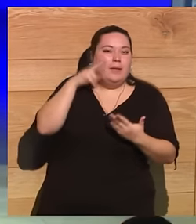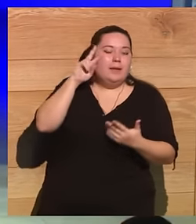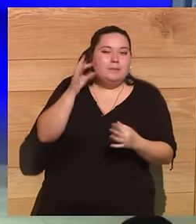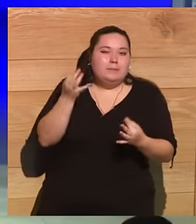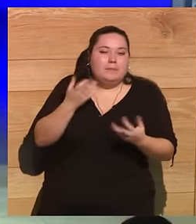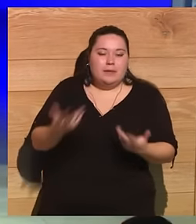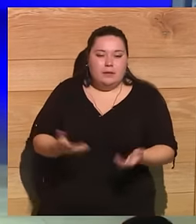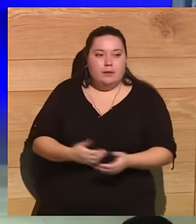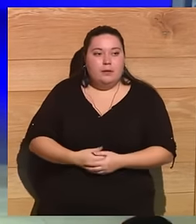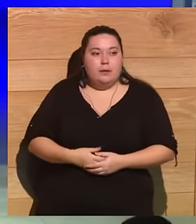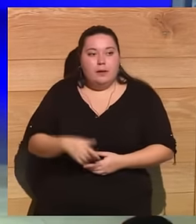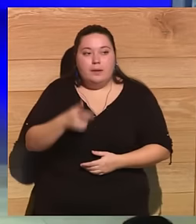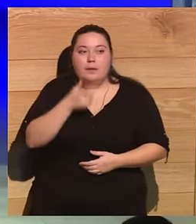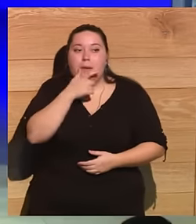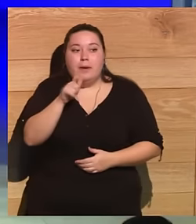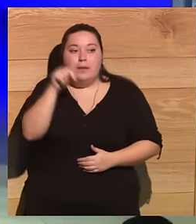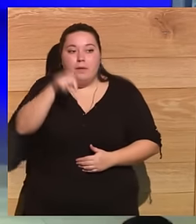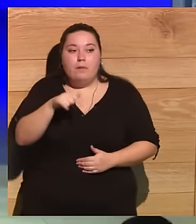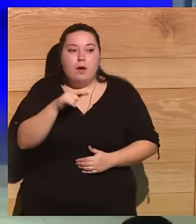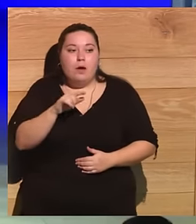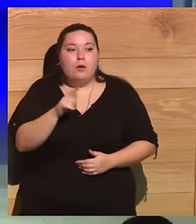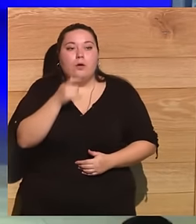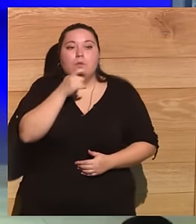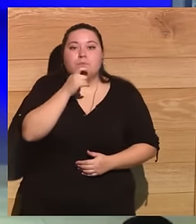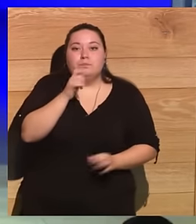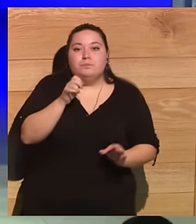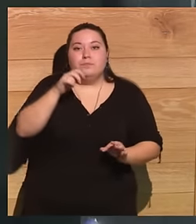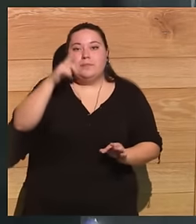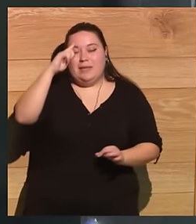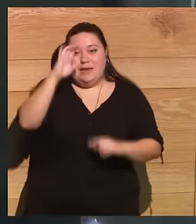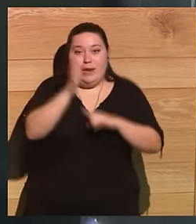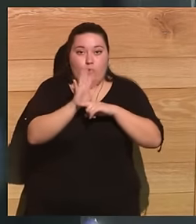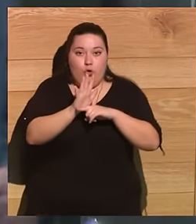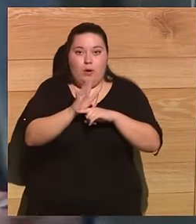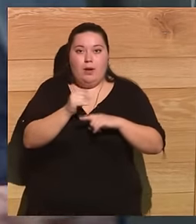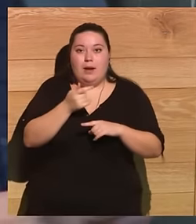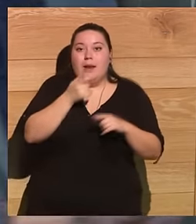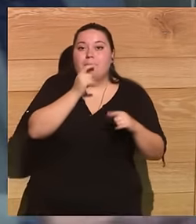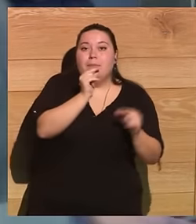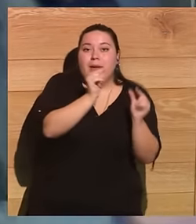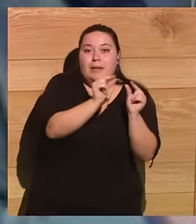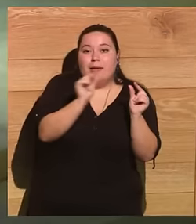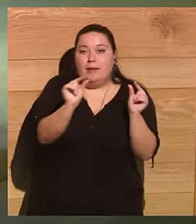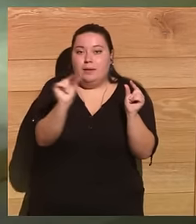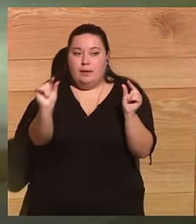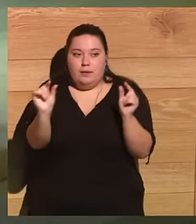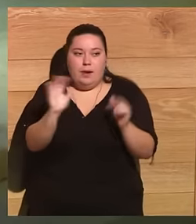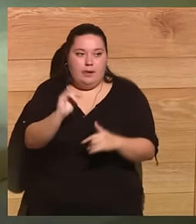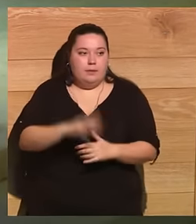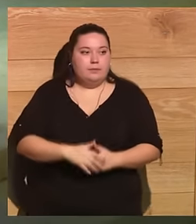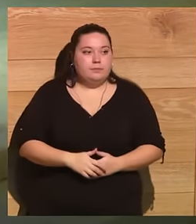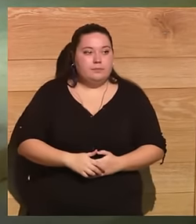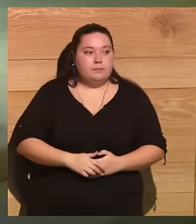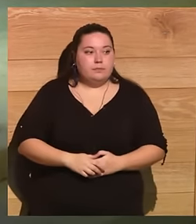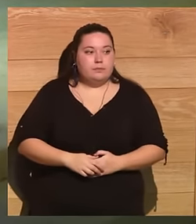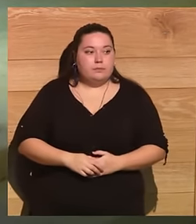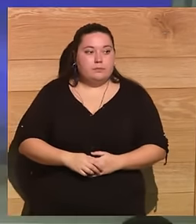en la parte de abajo está la palabra neurona, se descifró letra por letra, ¿de acuerdo? A partir de lo que estaba viendo el sujeto.